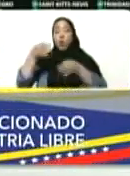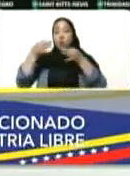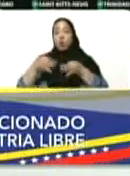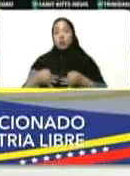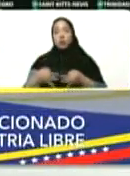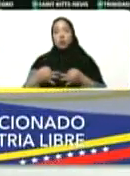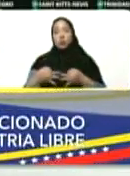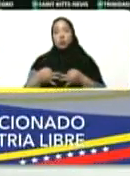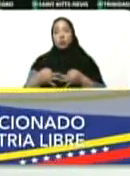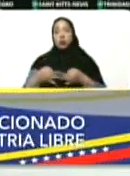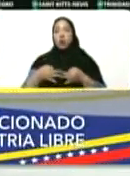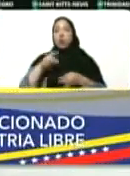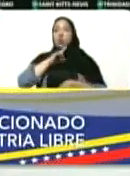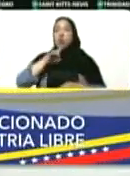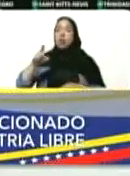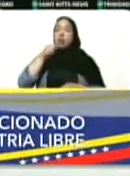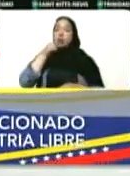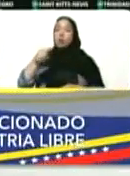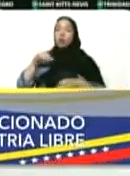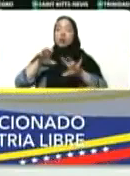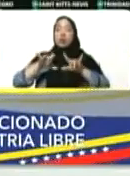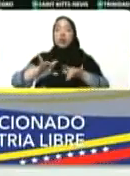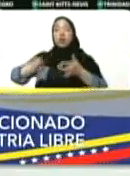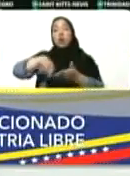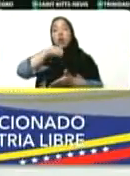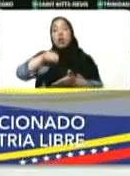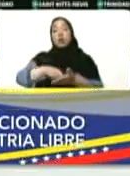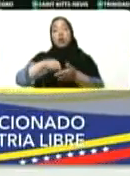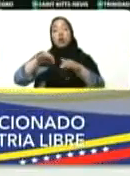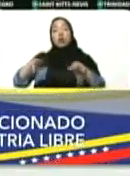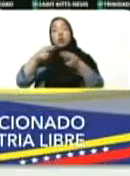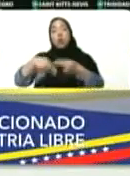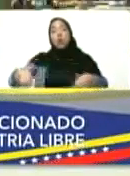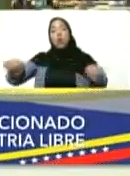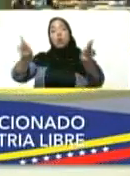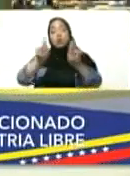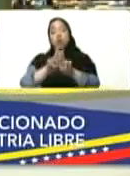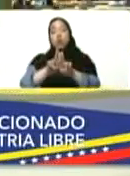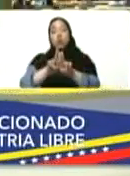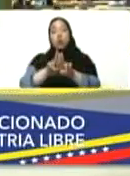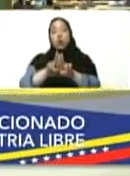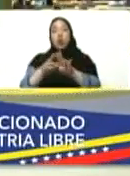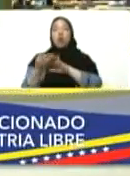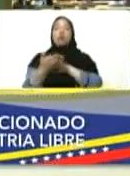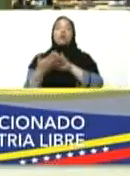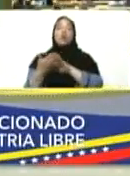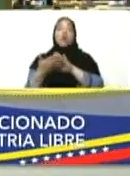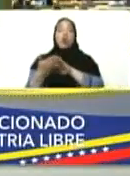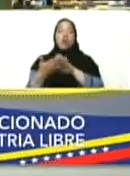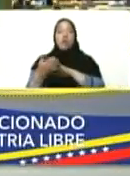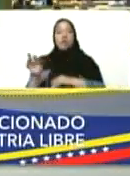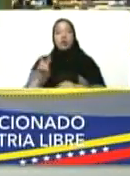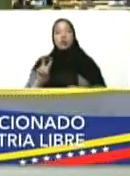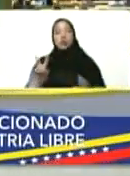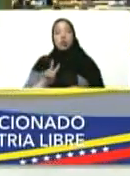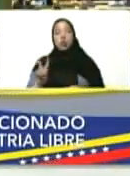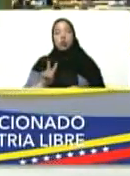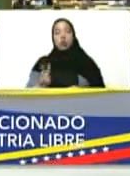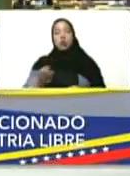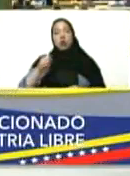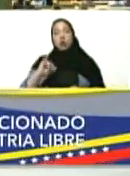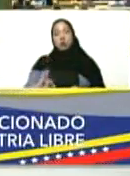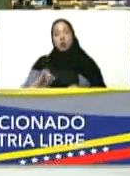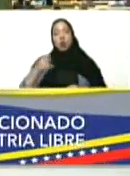obligación, un deber del secretario general de Naciones Unidas, Antonio Guterres, resolver que Venezuela,